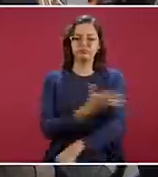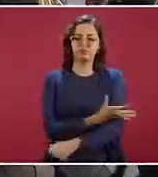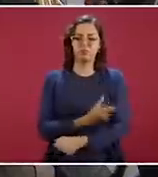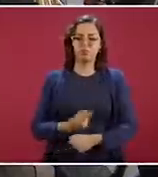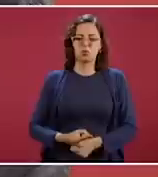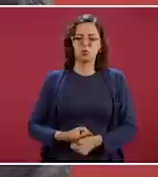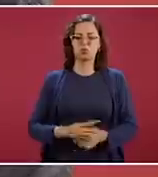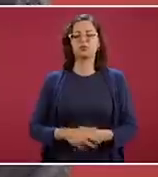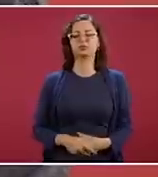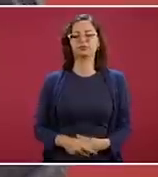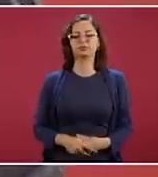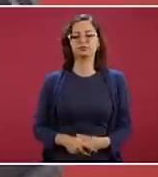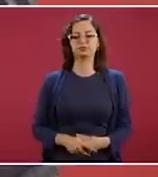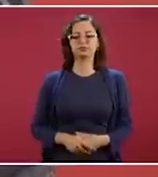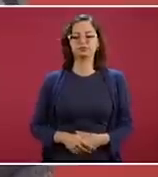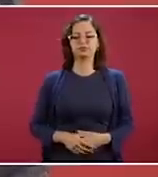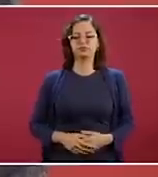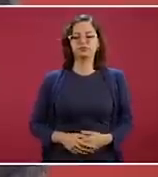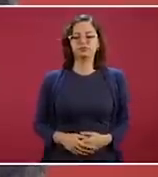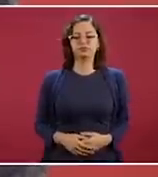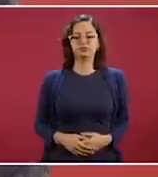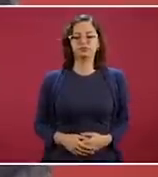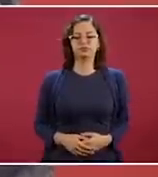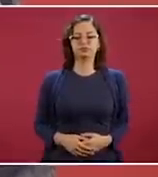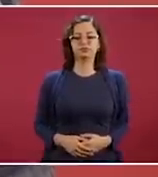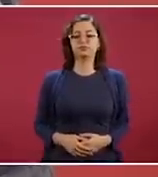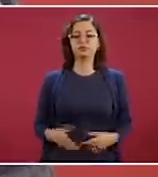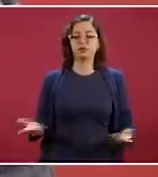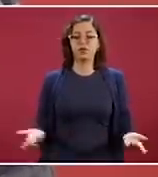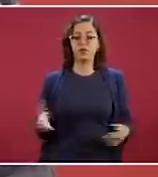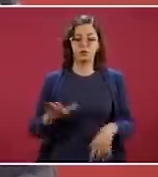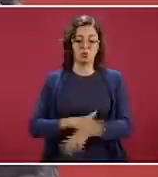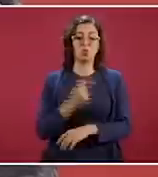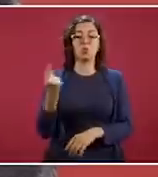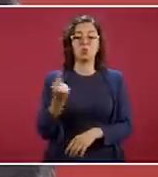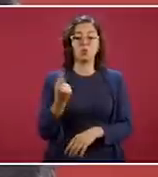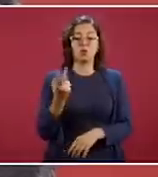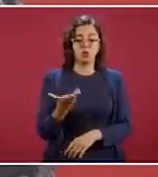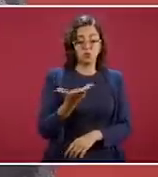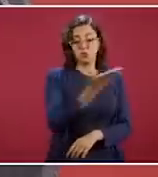y por eso la participación de ustedes,